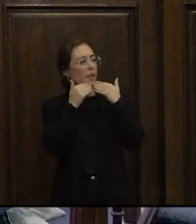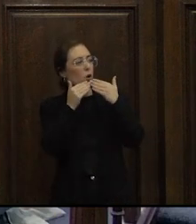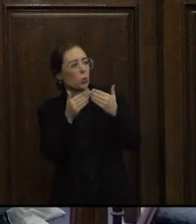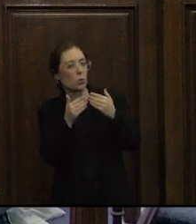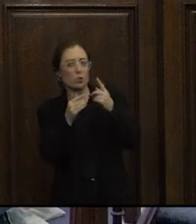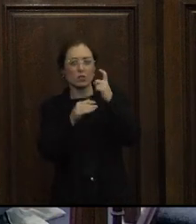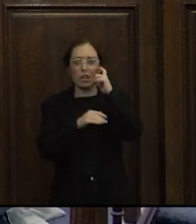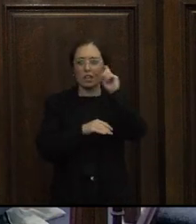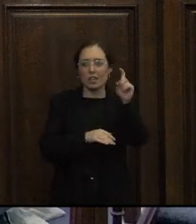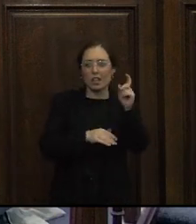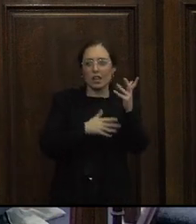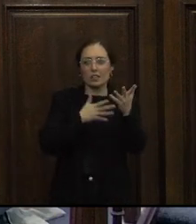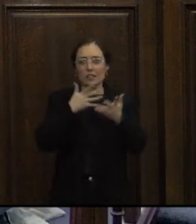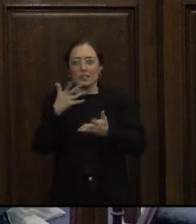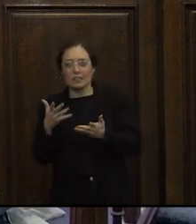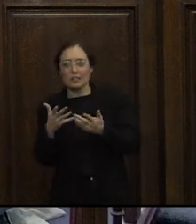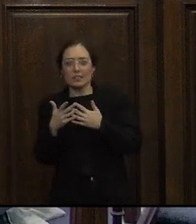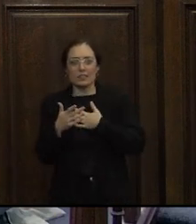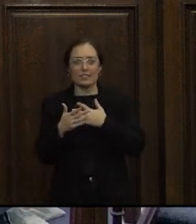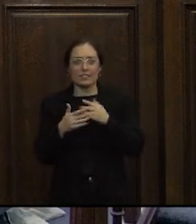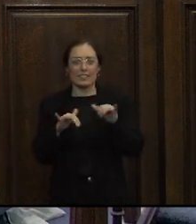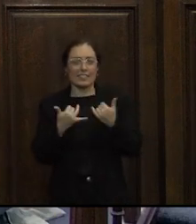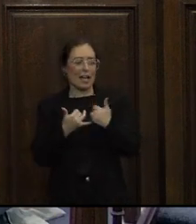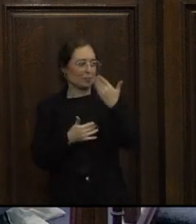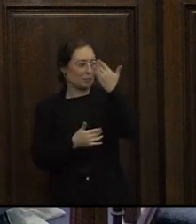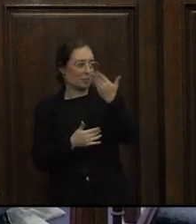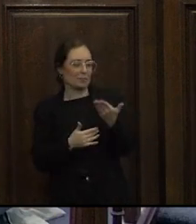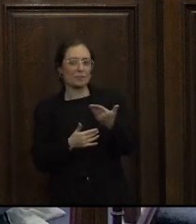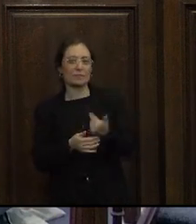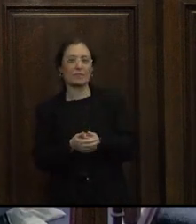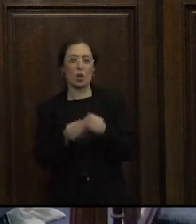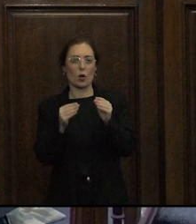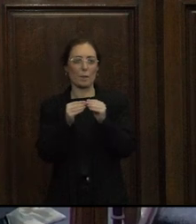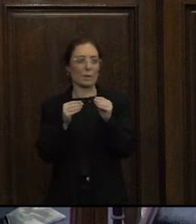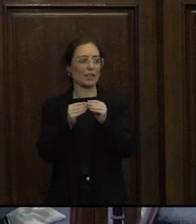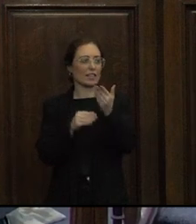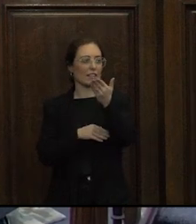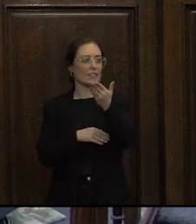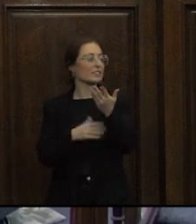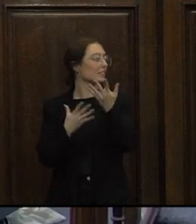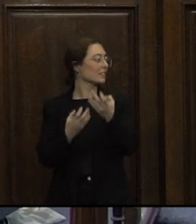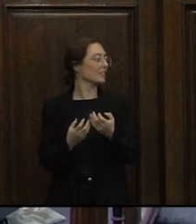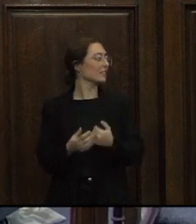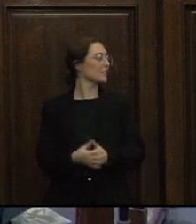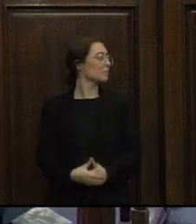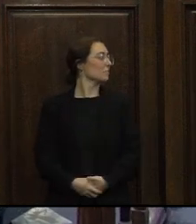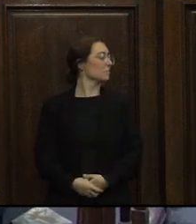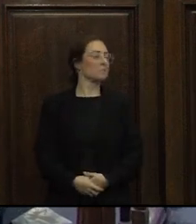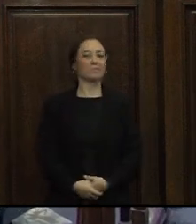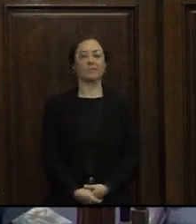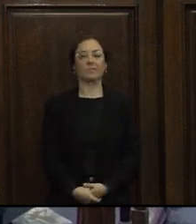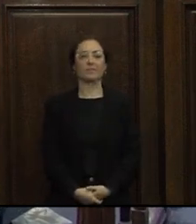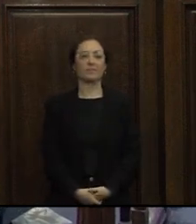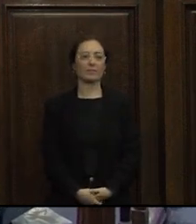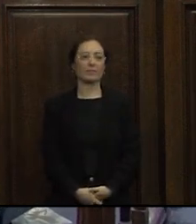Preguntas, inquietudes, ecos, resonancias. Allá hay una compañera que quiebra el